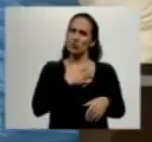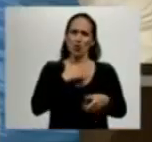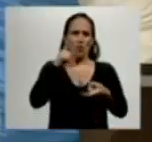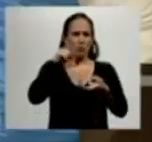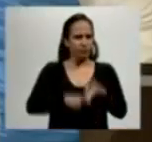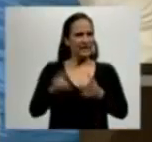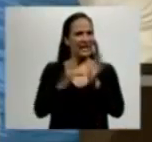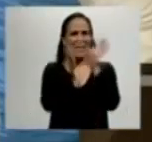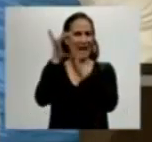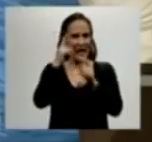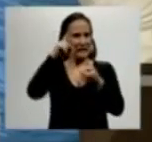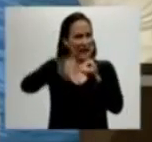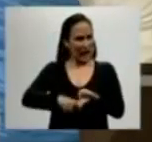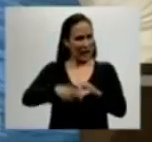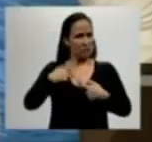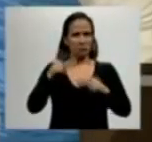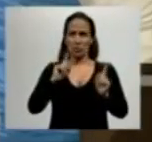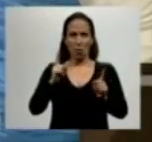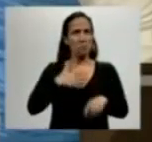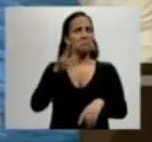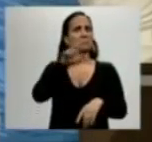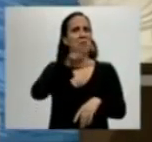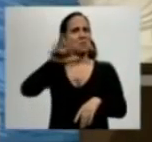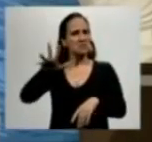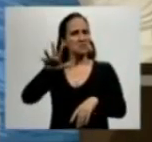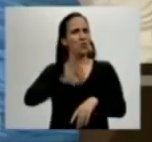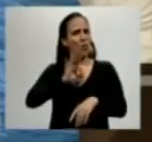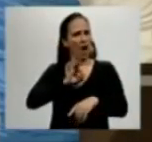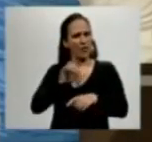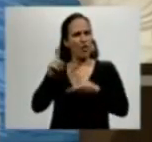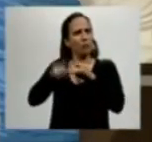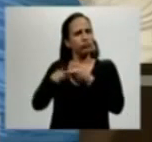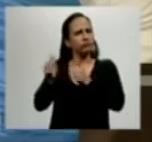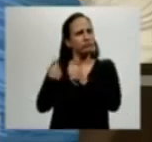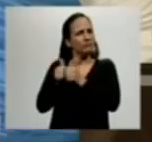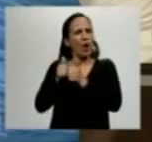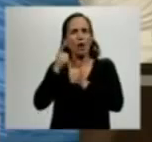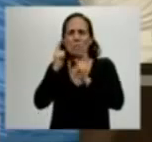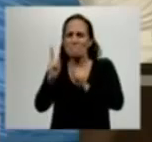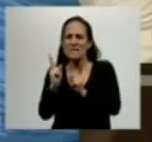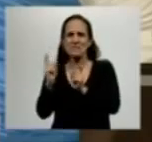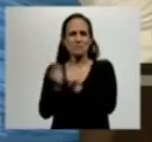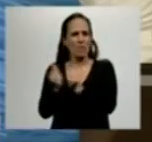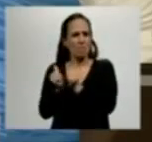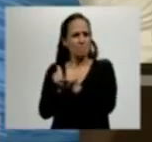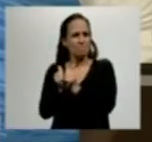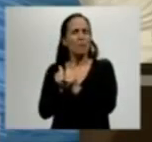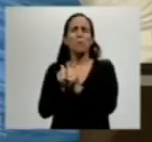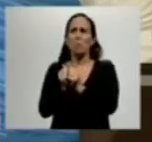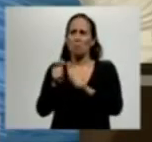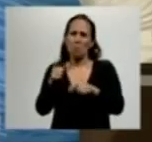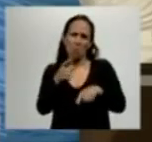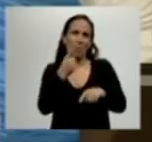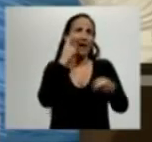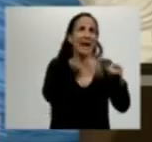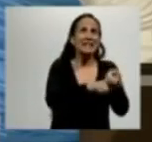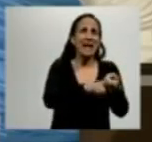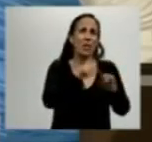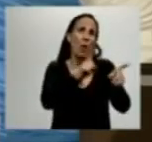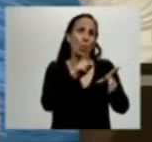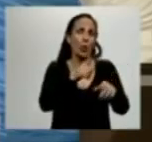por iglesia, nunca estuve casada por iglesia y estuve 35 años al lado del mismo hombre. Seguramente muchos hombres y mujeres que usted casó ya van por el